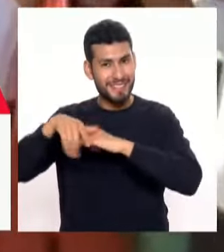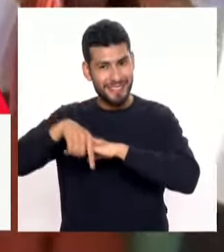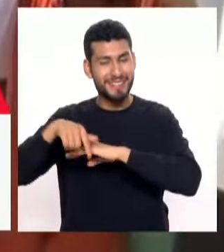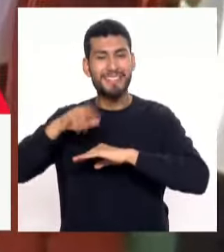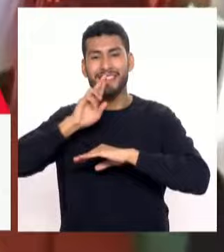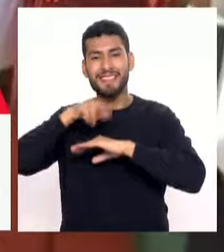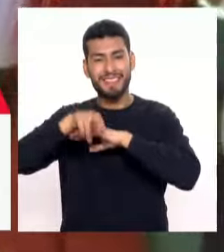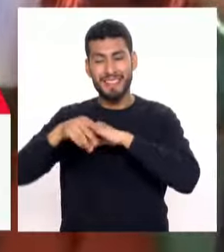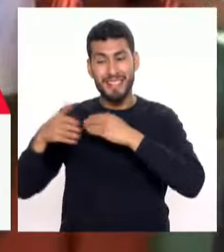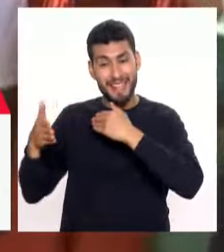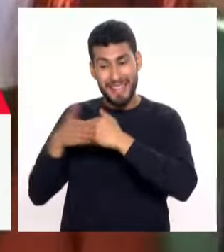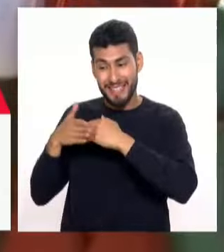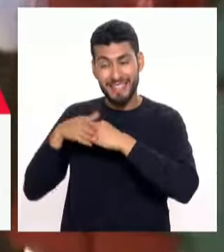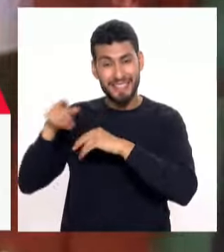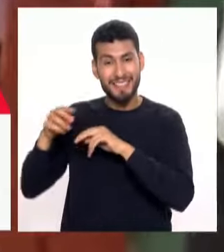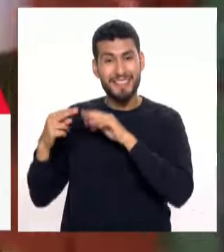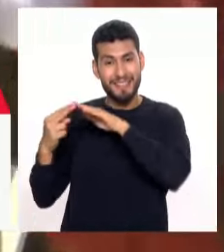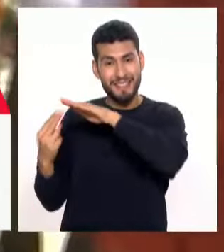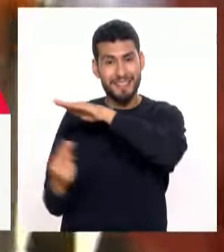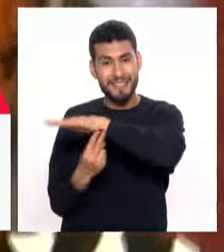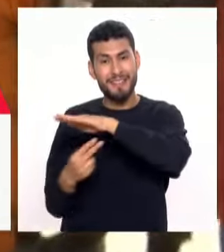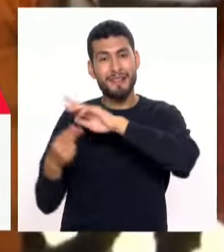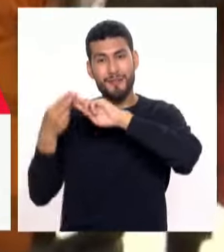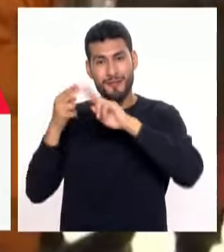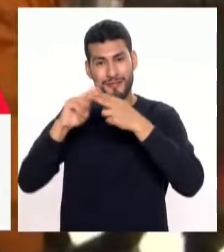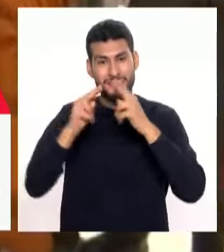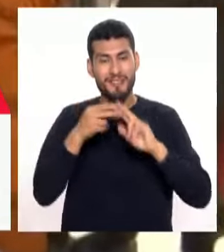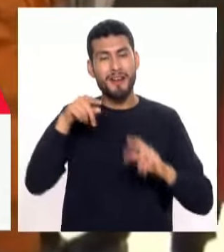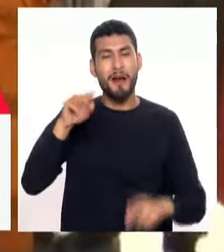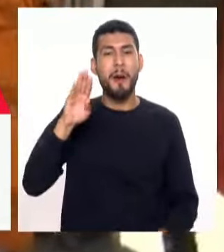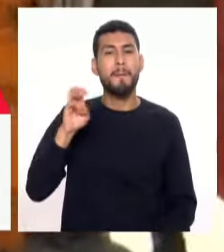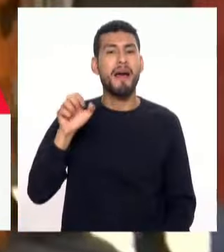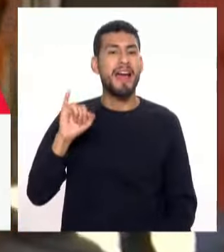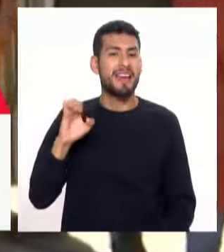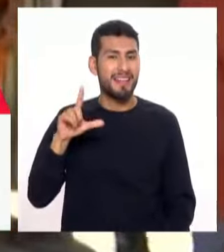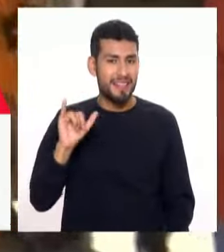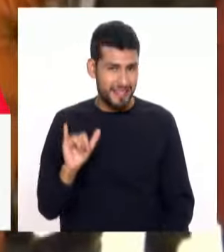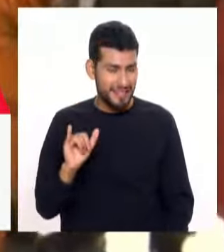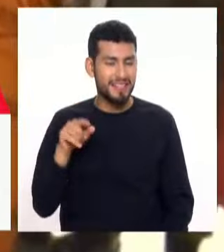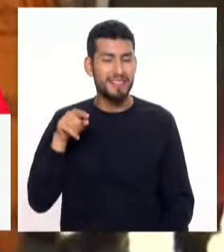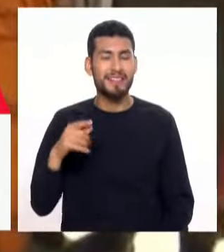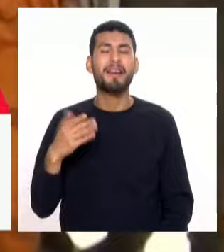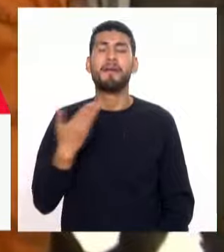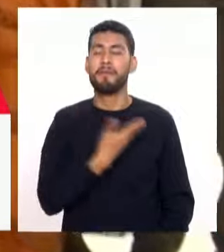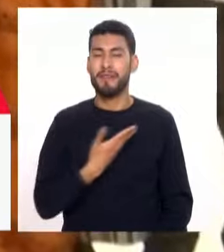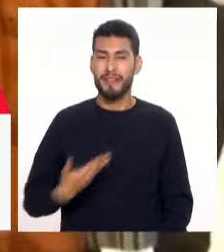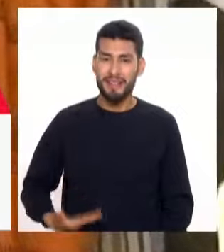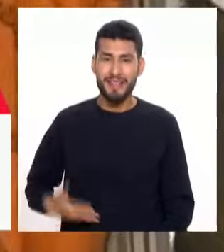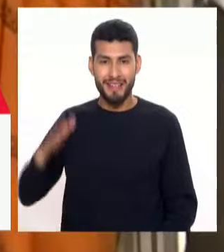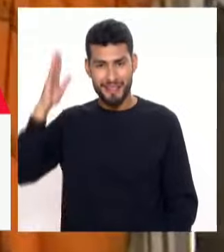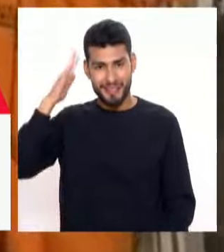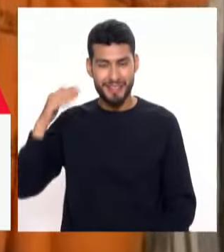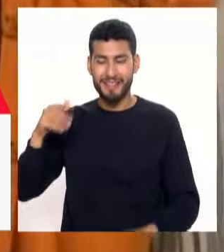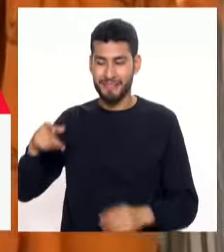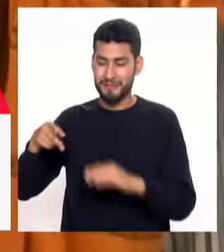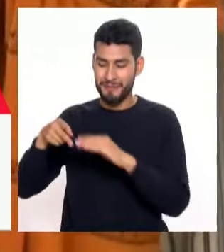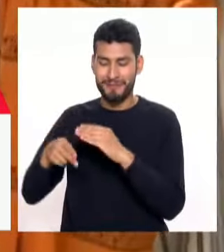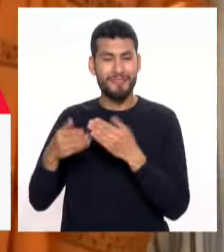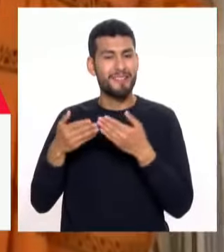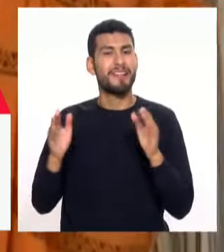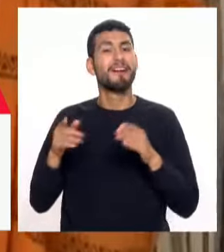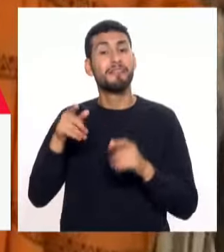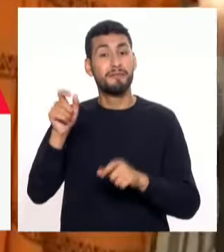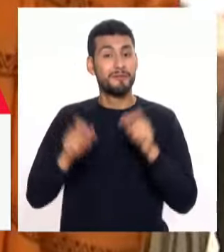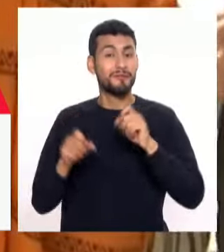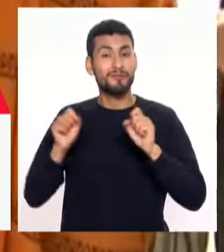de este puente modular tipo baile que acaba de ser inaugurado por la presidenta Dina Boluarte y el cual va a permitir a los